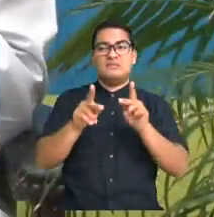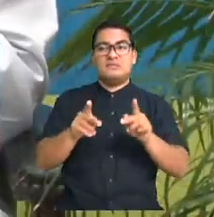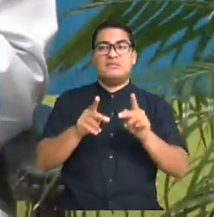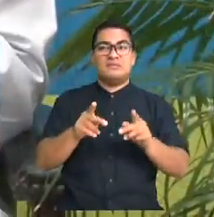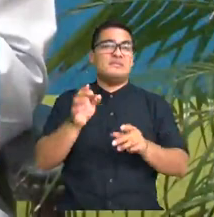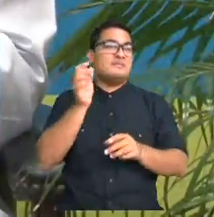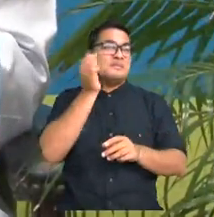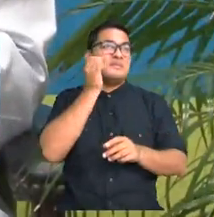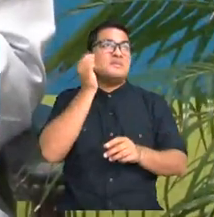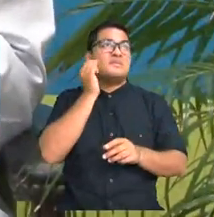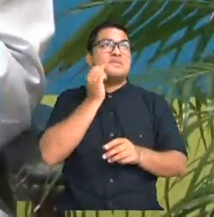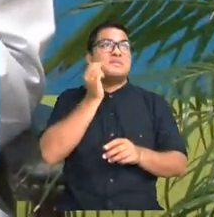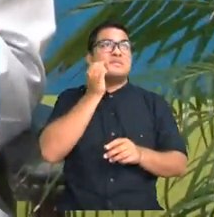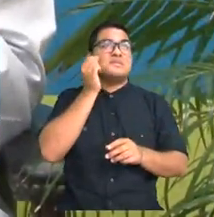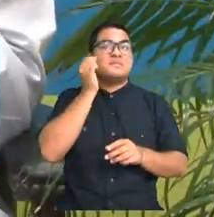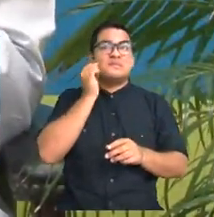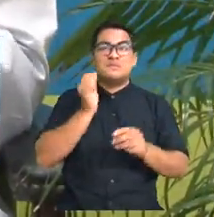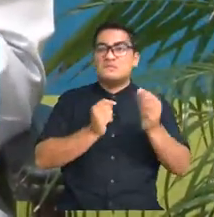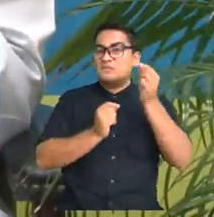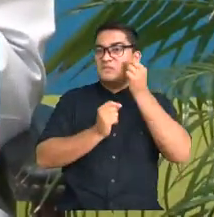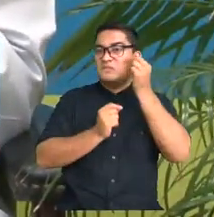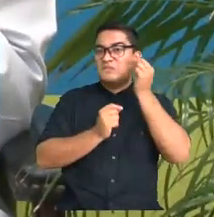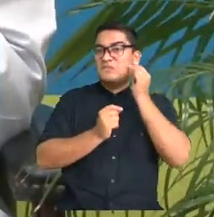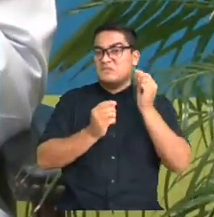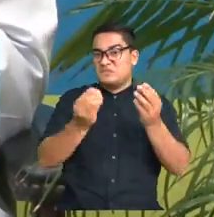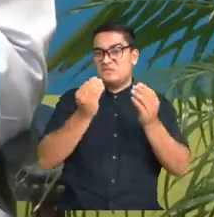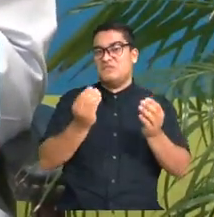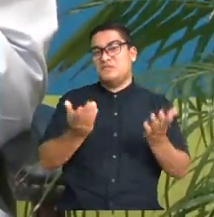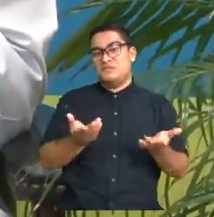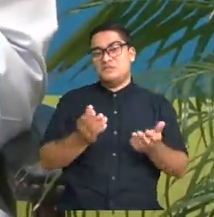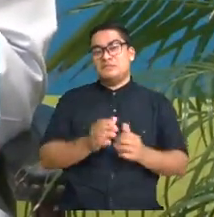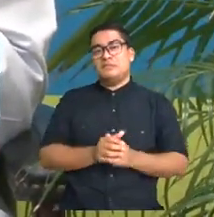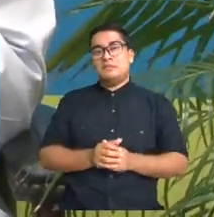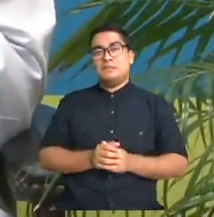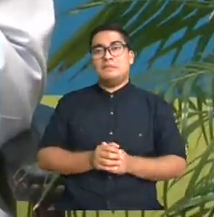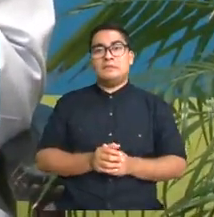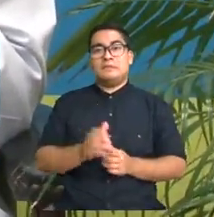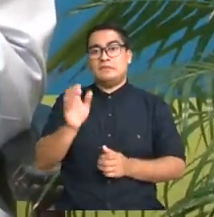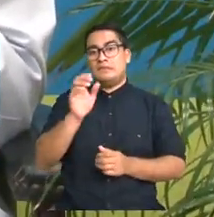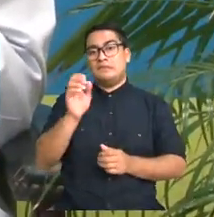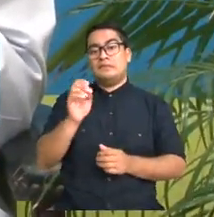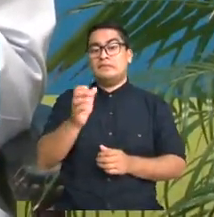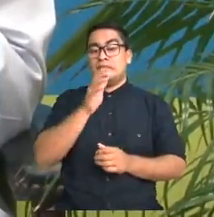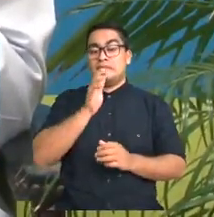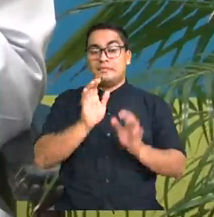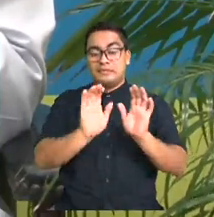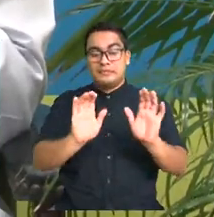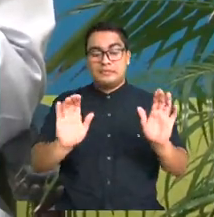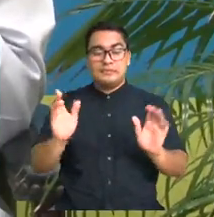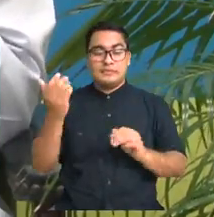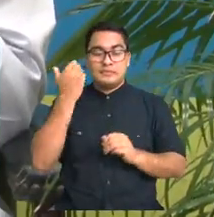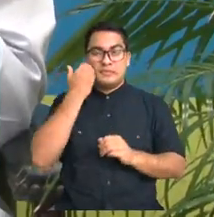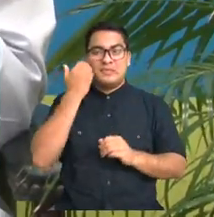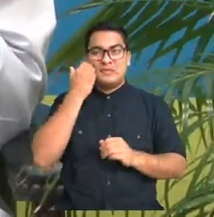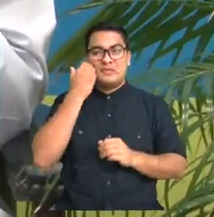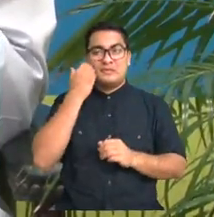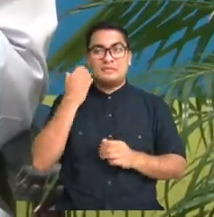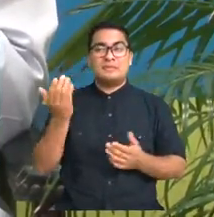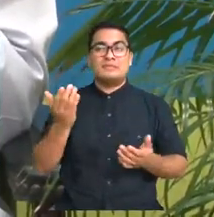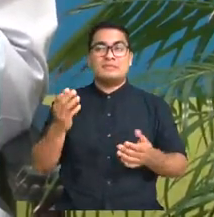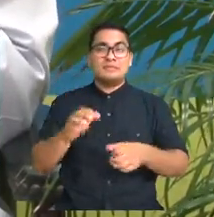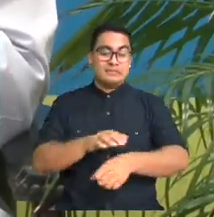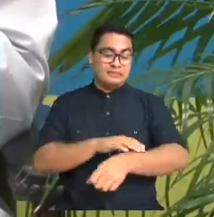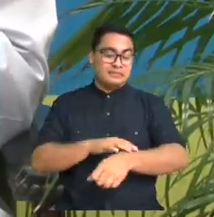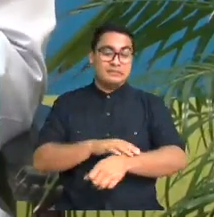toman medicamento para disminuir las espinillas, o los niños que están enfermos y tienen la piel muy